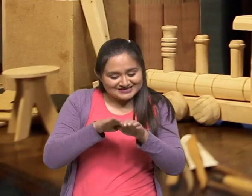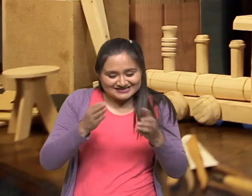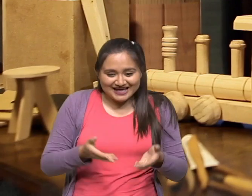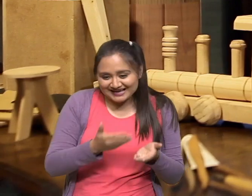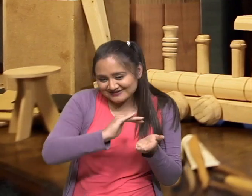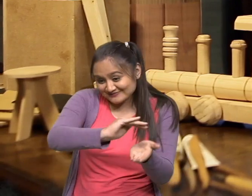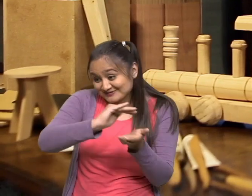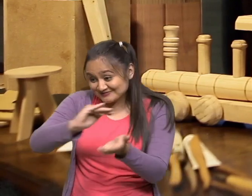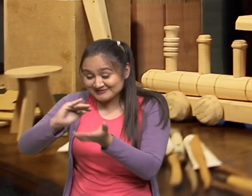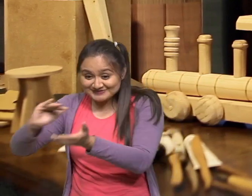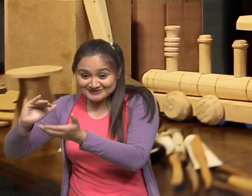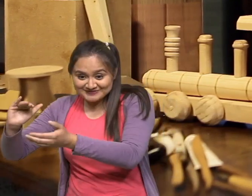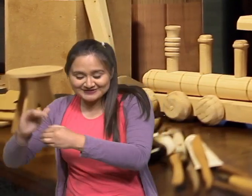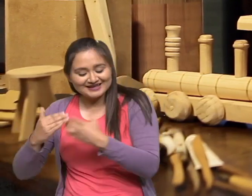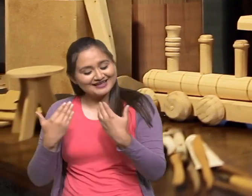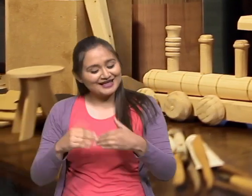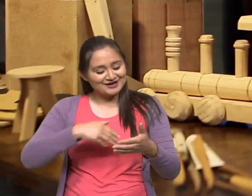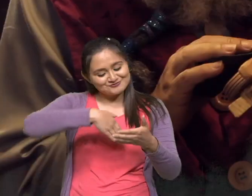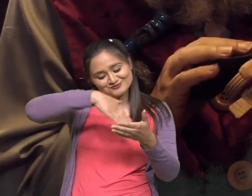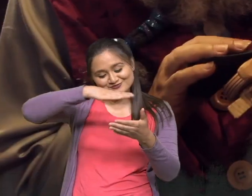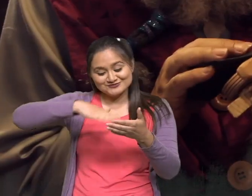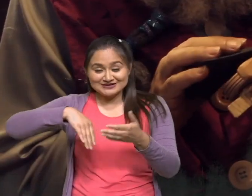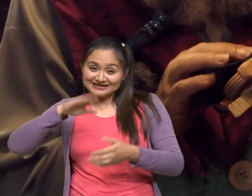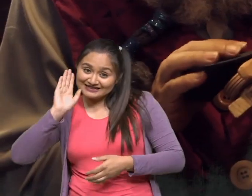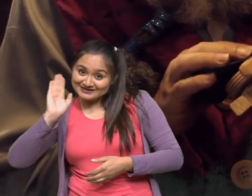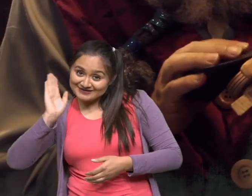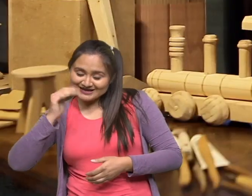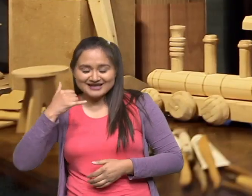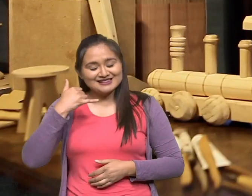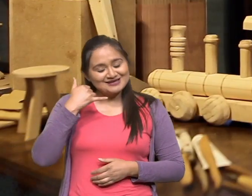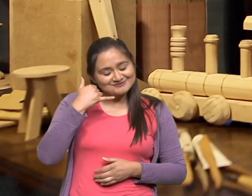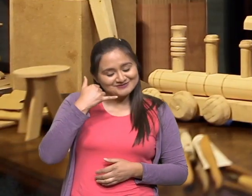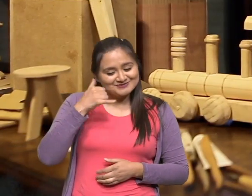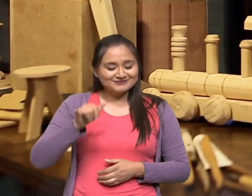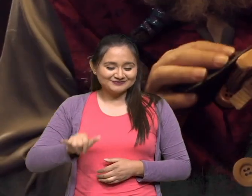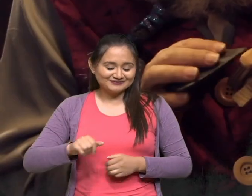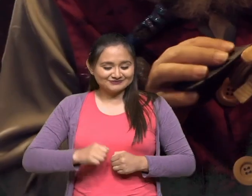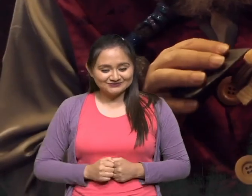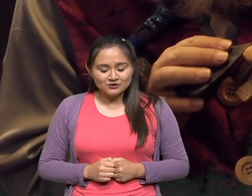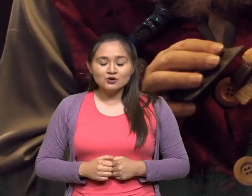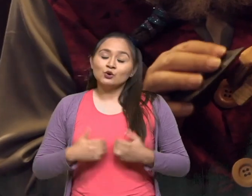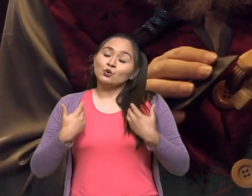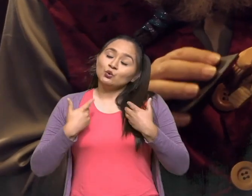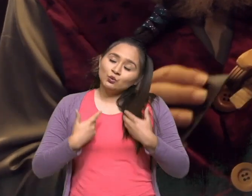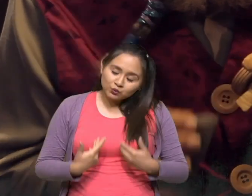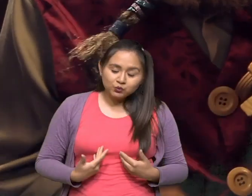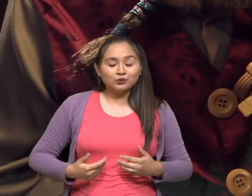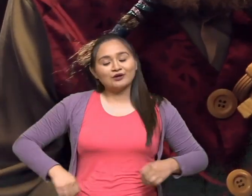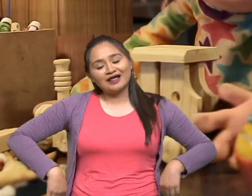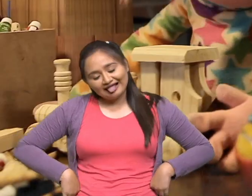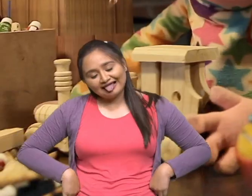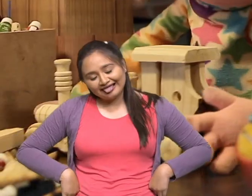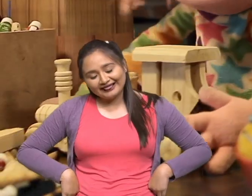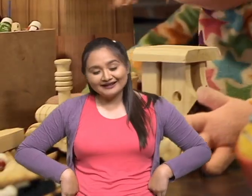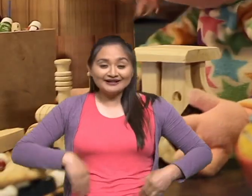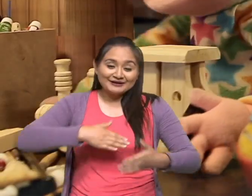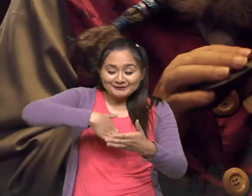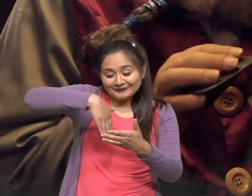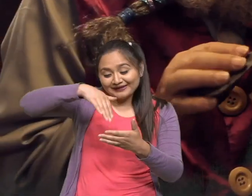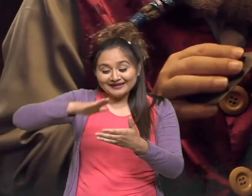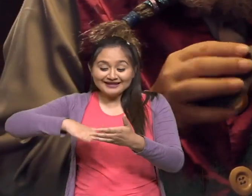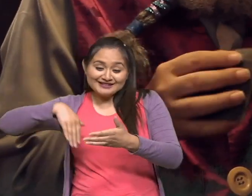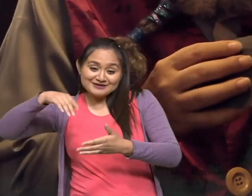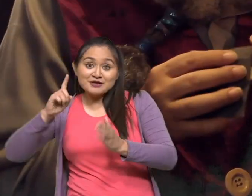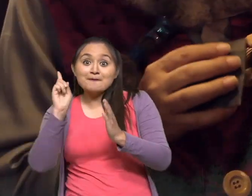1000 cajas de juguetes que me pidió. Ya las terminé. ¡Hasta mañana! ¡Uy! ¡Qué cansado ha sido este